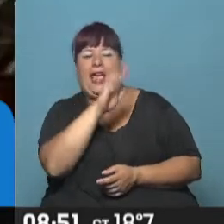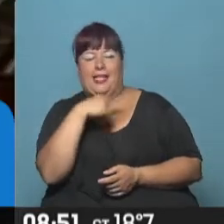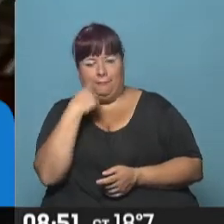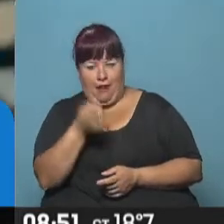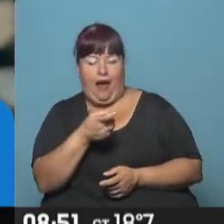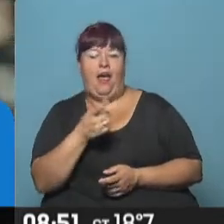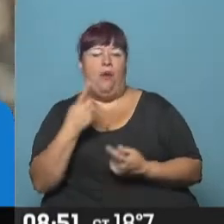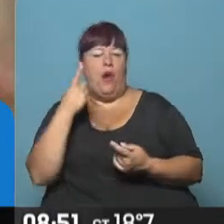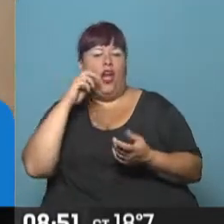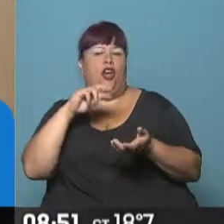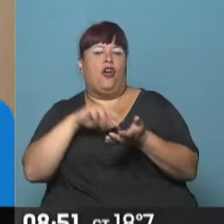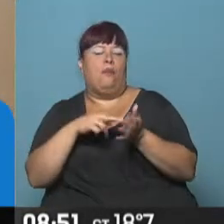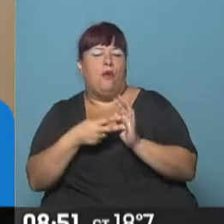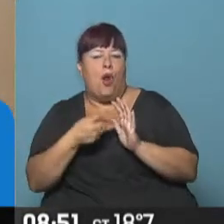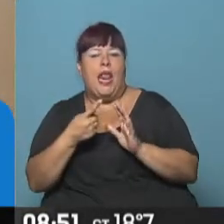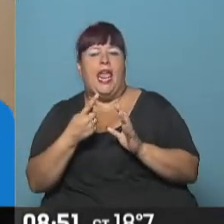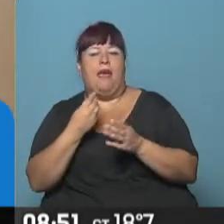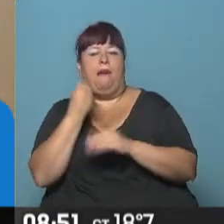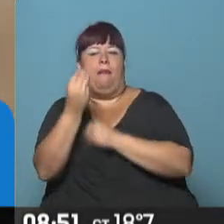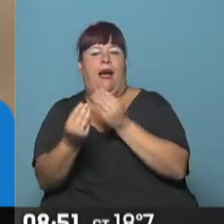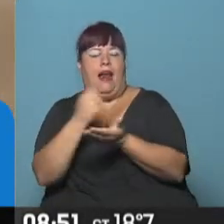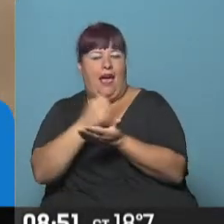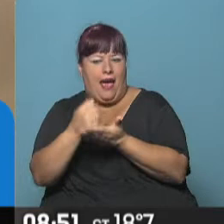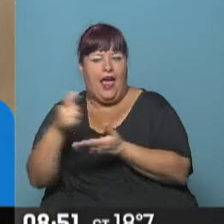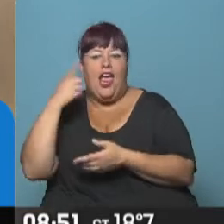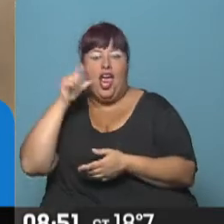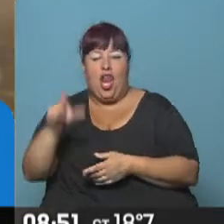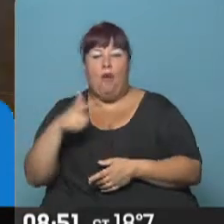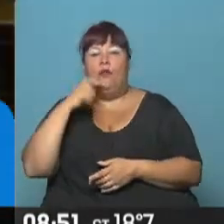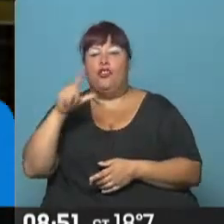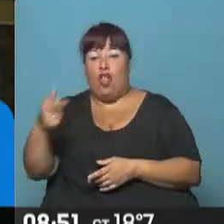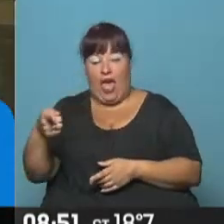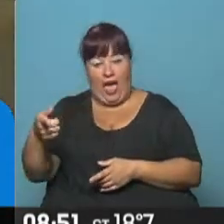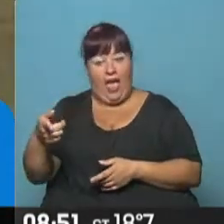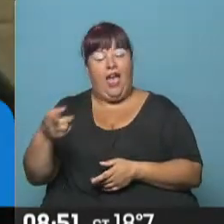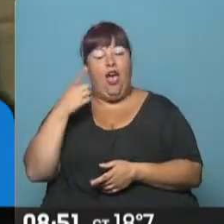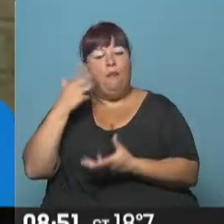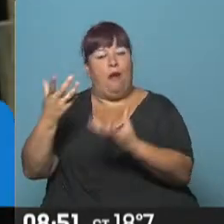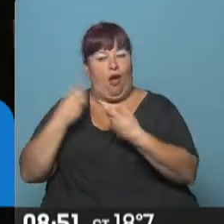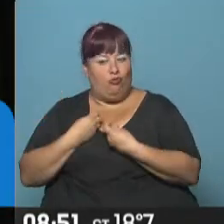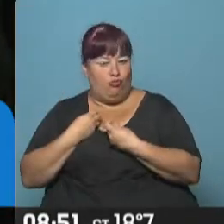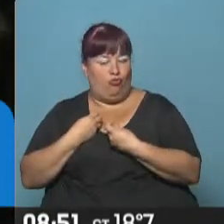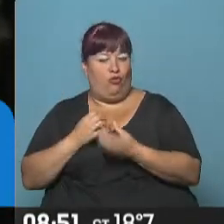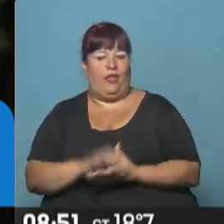y bueno, tiene problemas en migraciones, y el personaje de Miguel Ángel me ayuda.